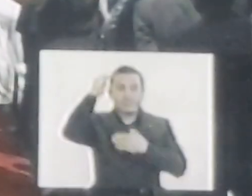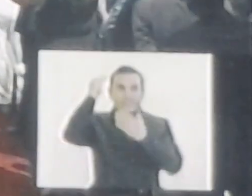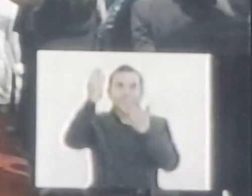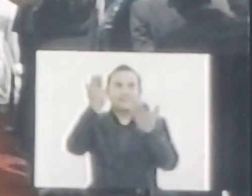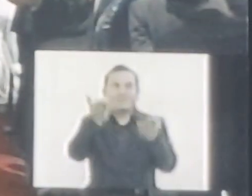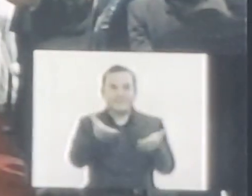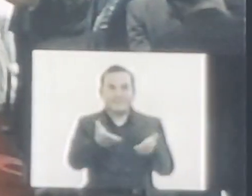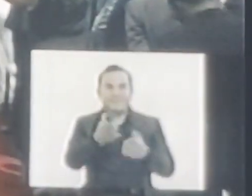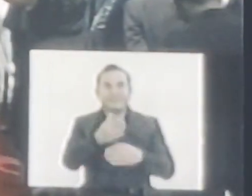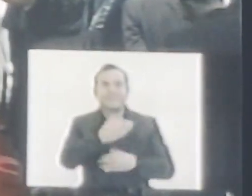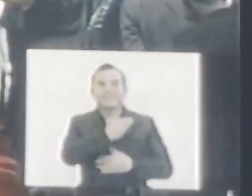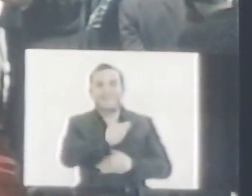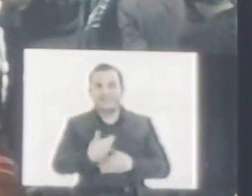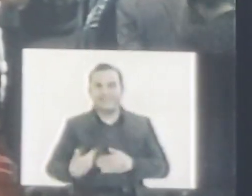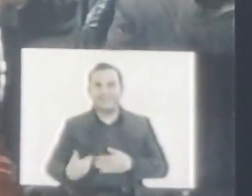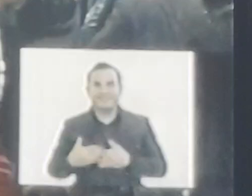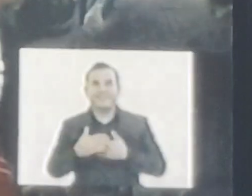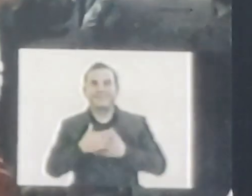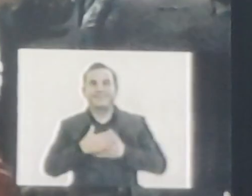presidente.